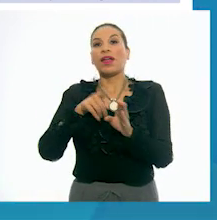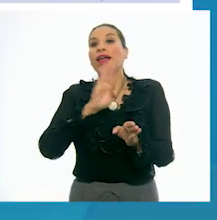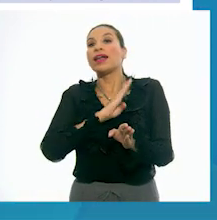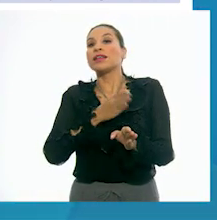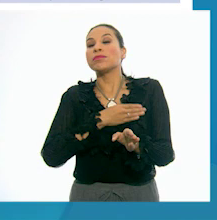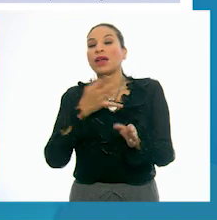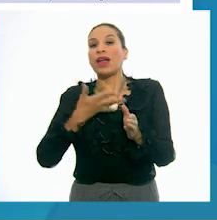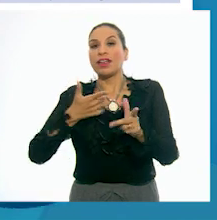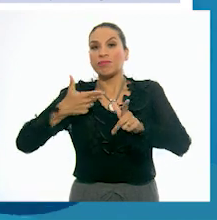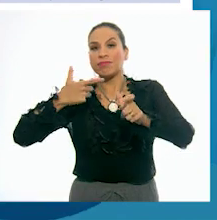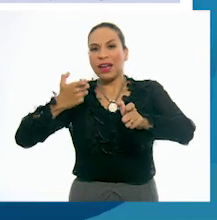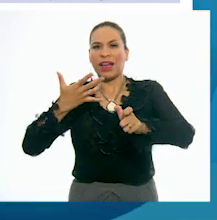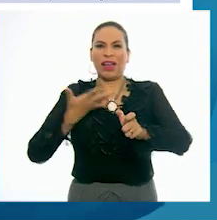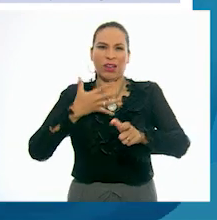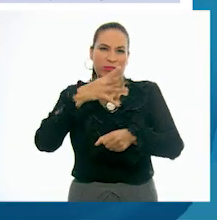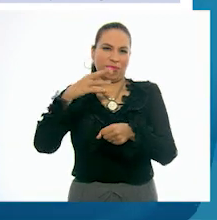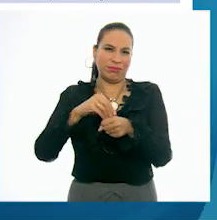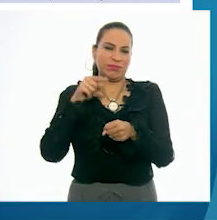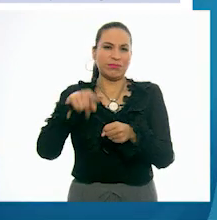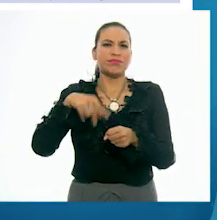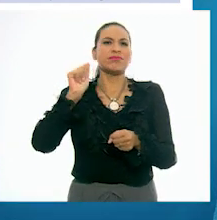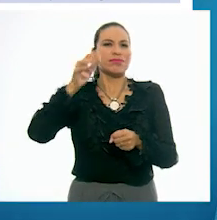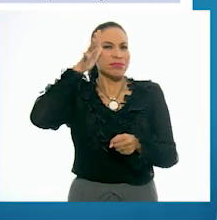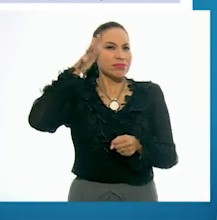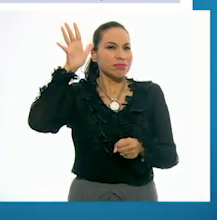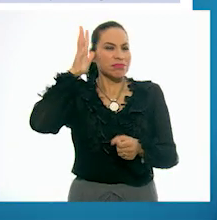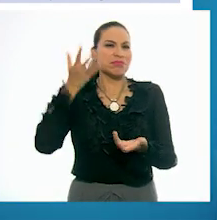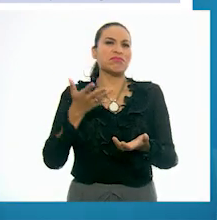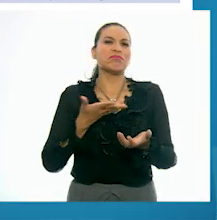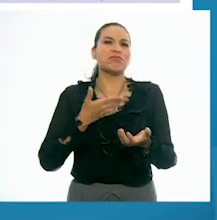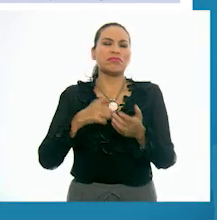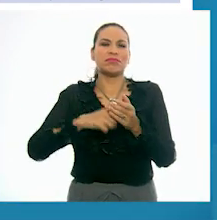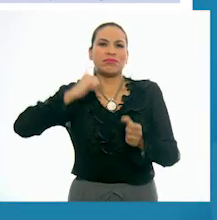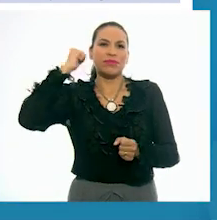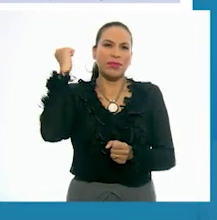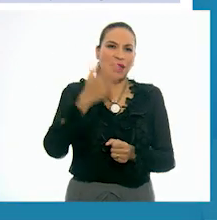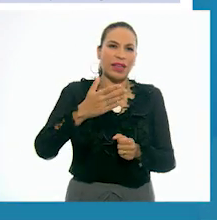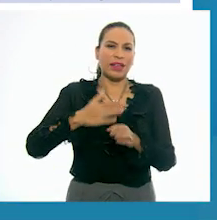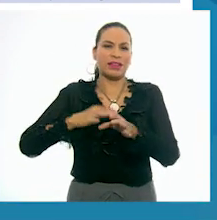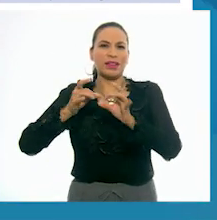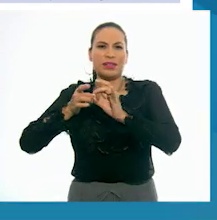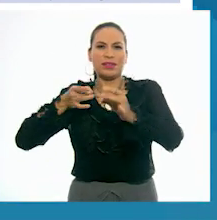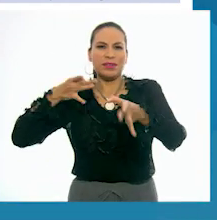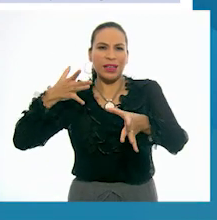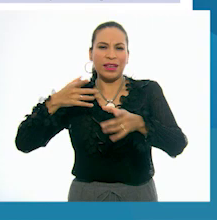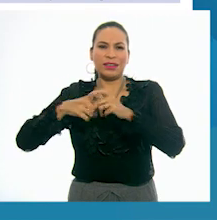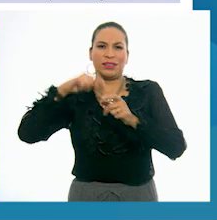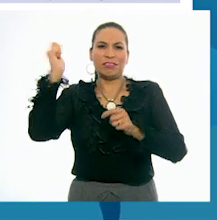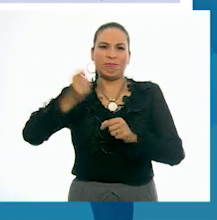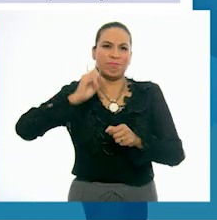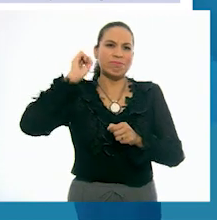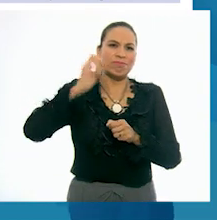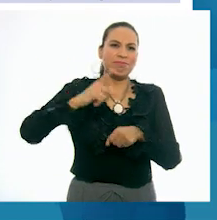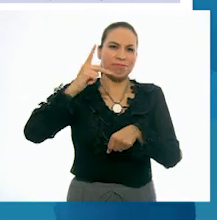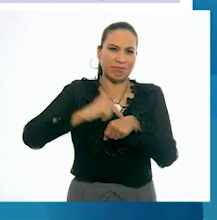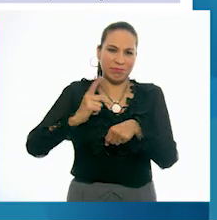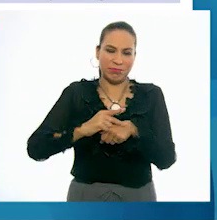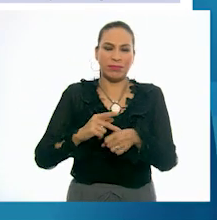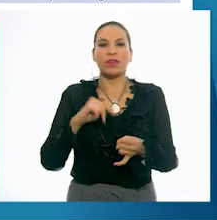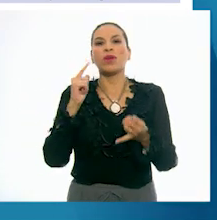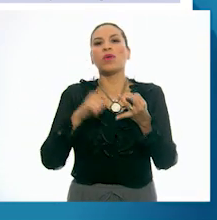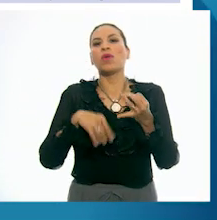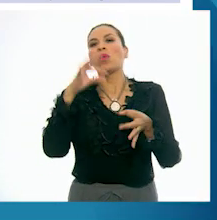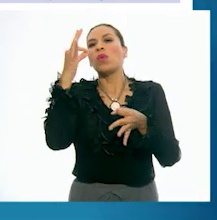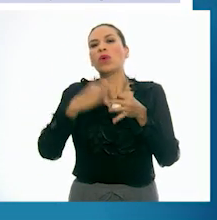empleaban las armas de fuego, los mexicas empleaban lanzas, flechas y hondas. Y la última fueron